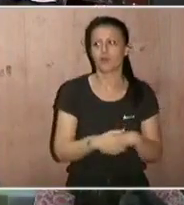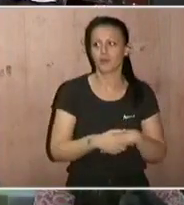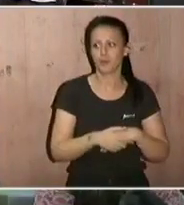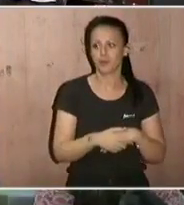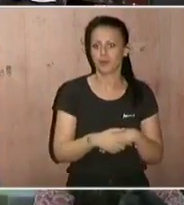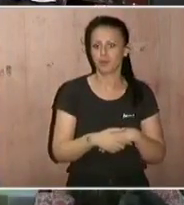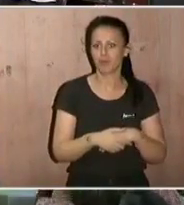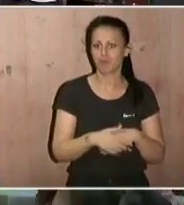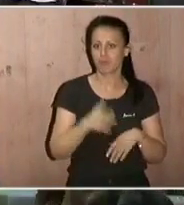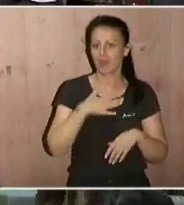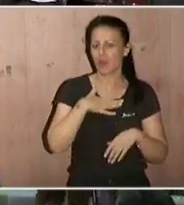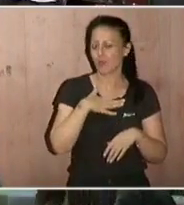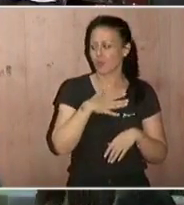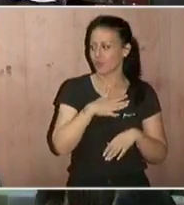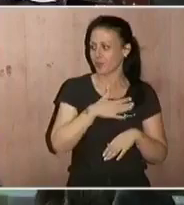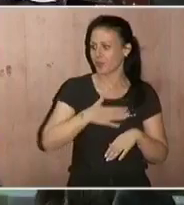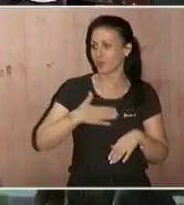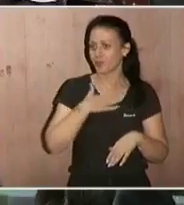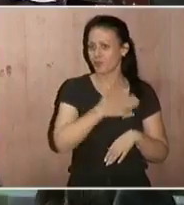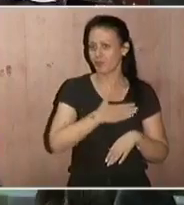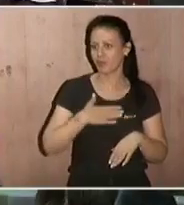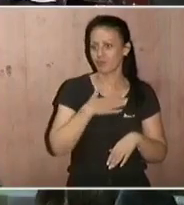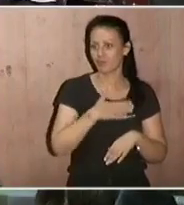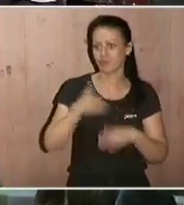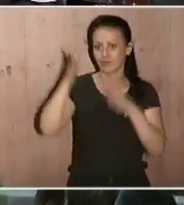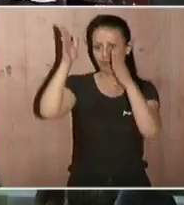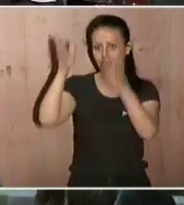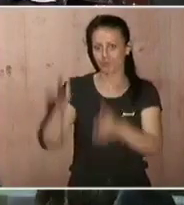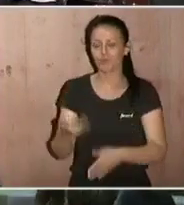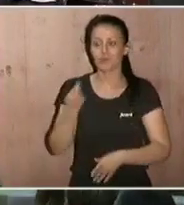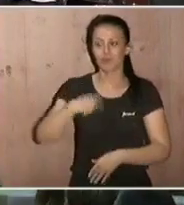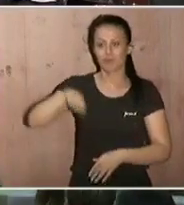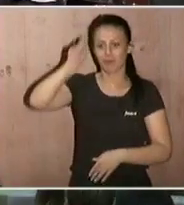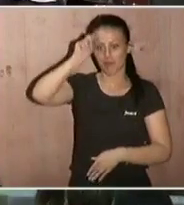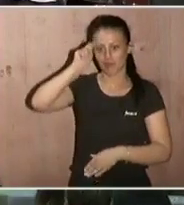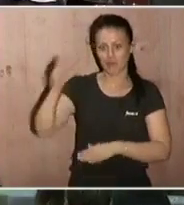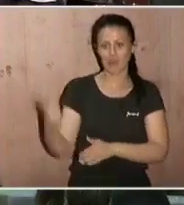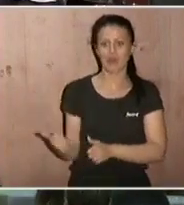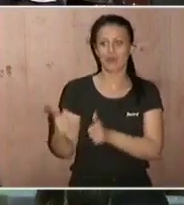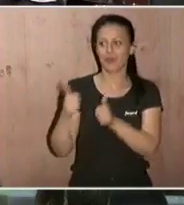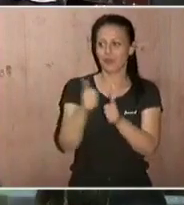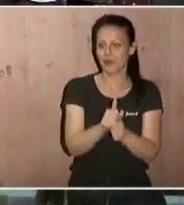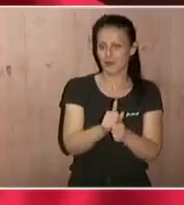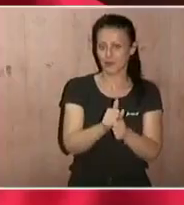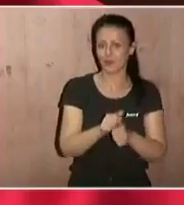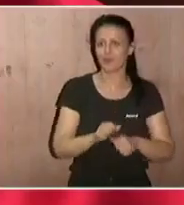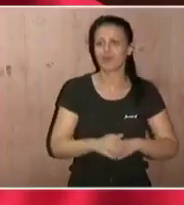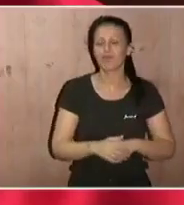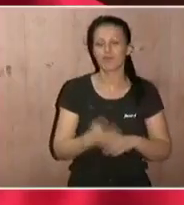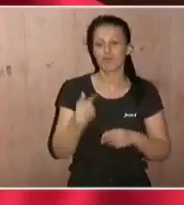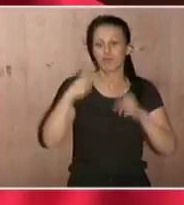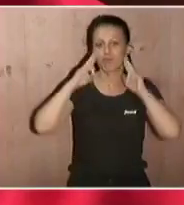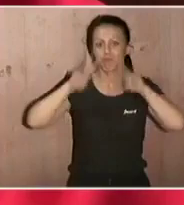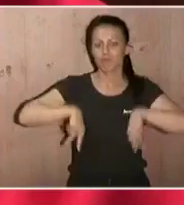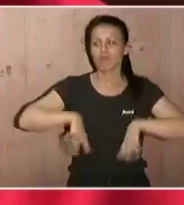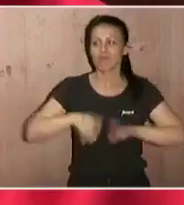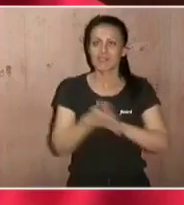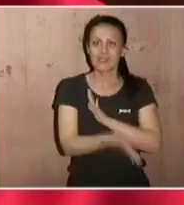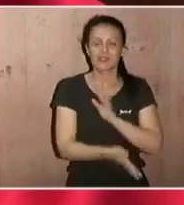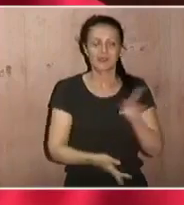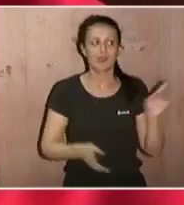Cumplo, con sumo gusto, la función que se atribuye al padrino del doctorando en estas ceremonias, reconociendo los riesgos que